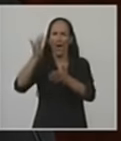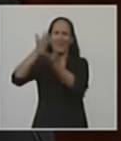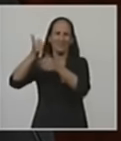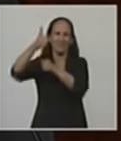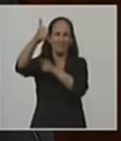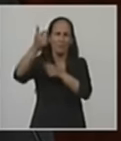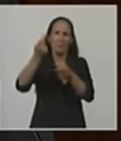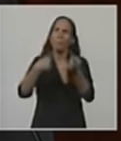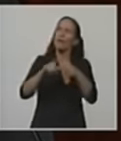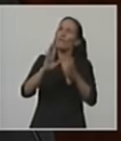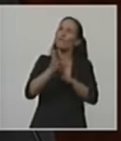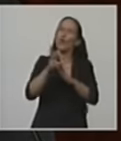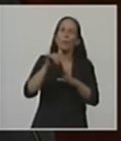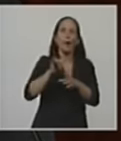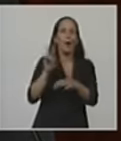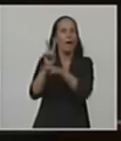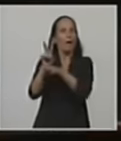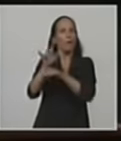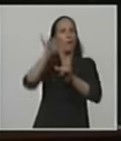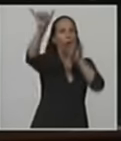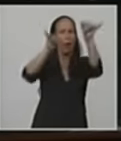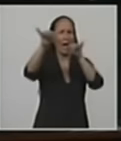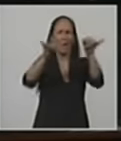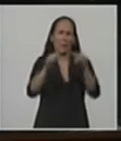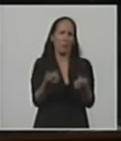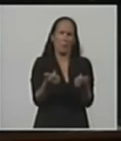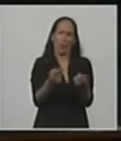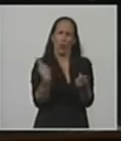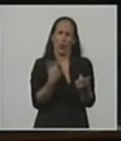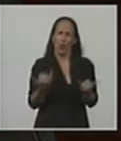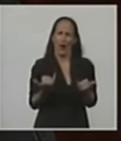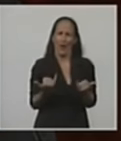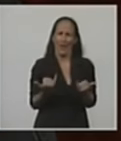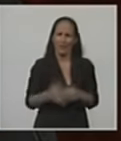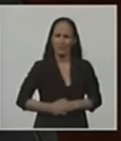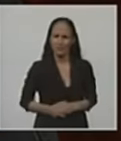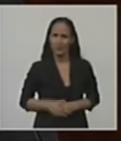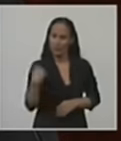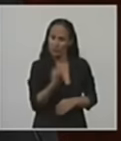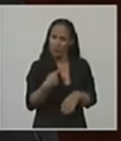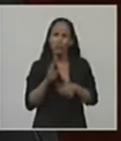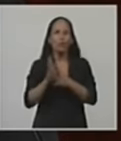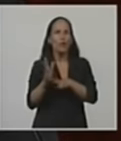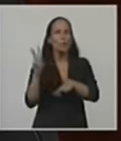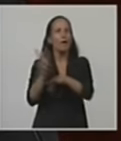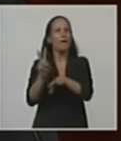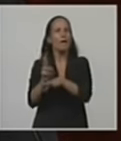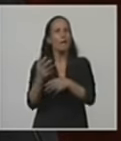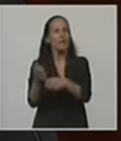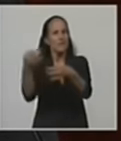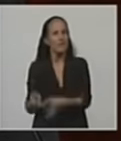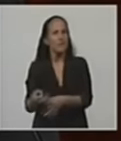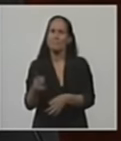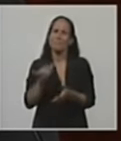capacidad de defensa aérea es muy escasa. De hecho, todo nuestro sistema de defensa está desatendido, con aviones que no